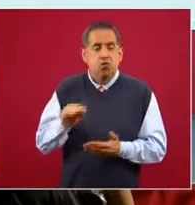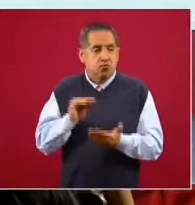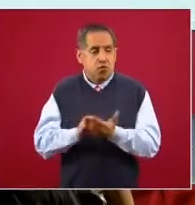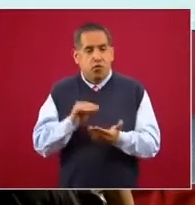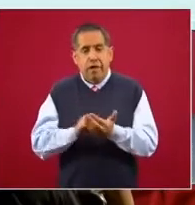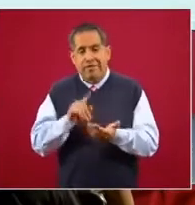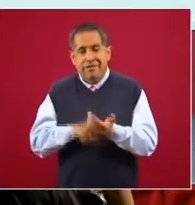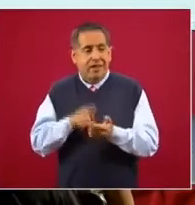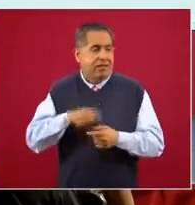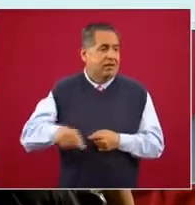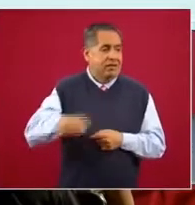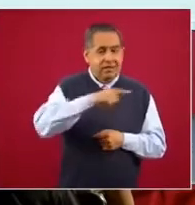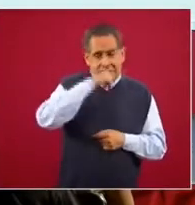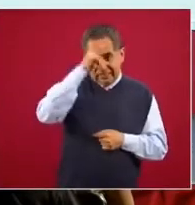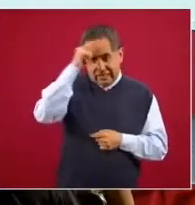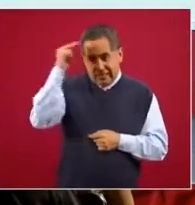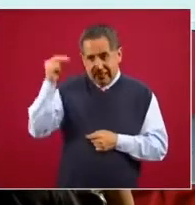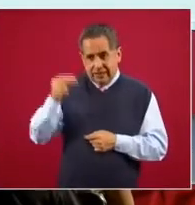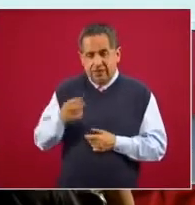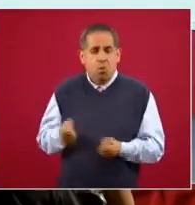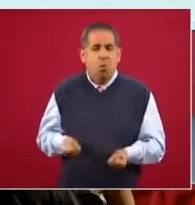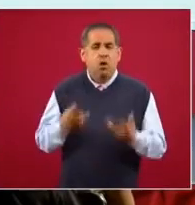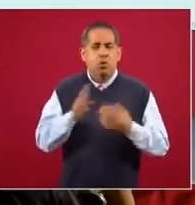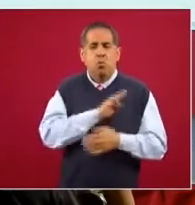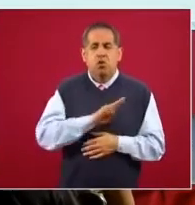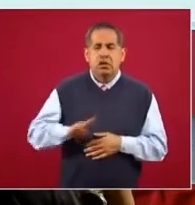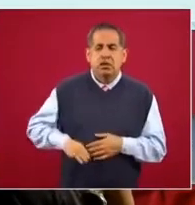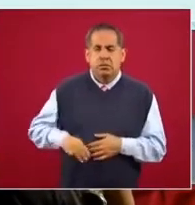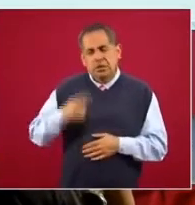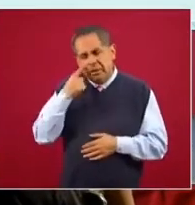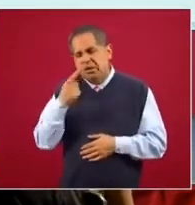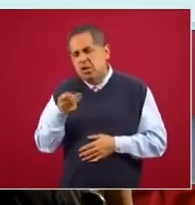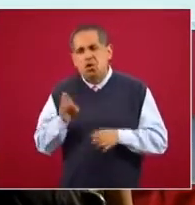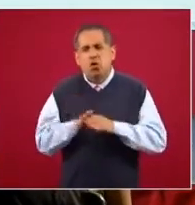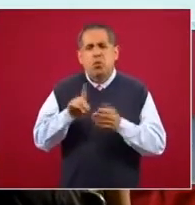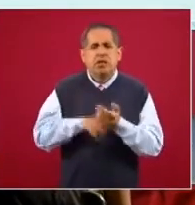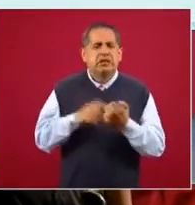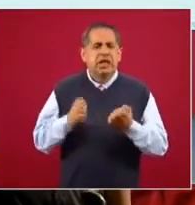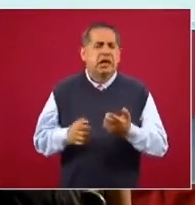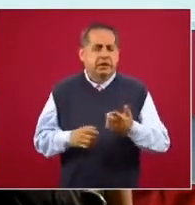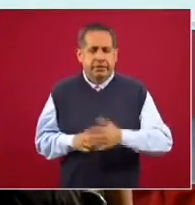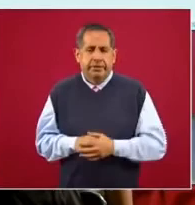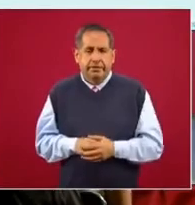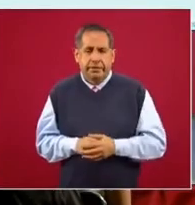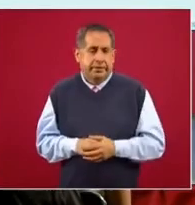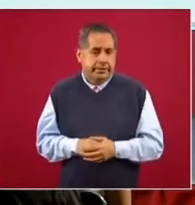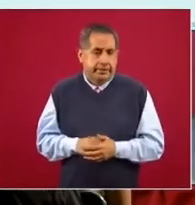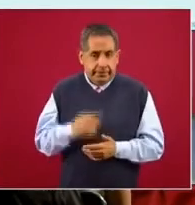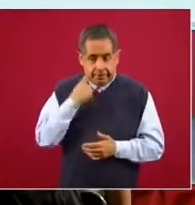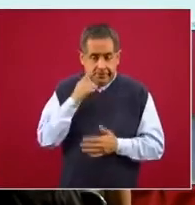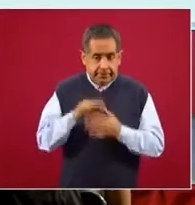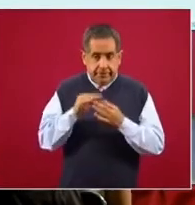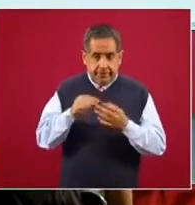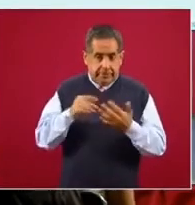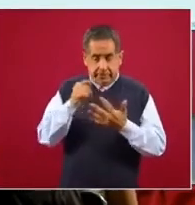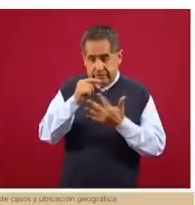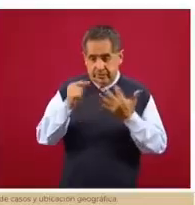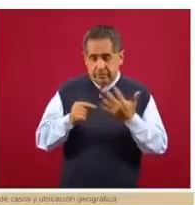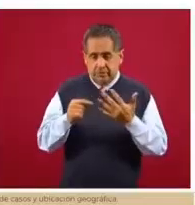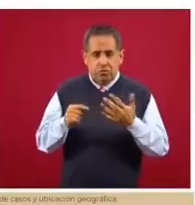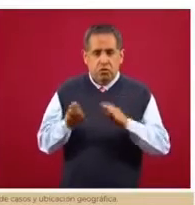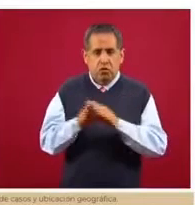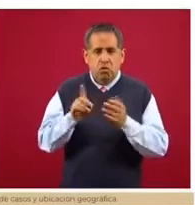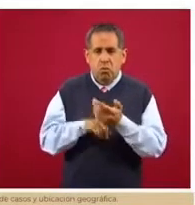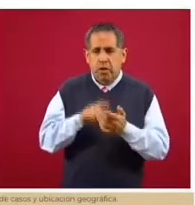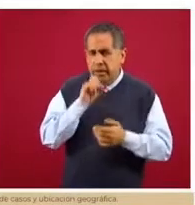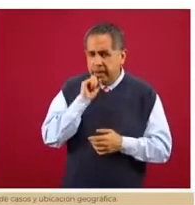todavía en el estado de Nayarit. Veamos los municipios que han contribuido a la transmisión. Aquí vemos prácticamente todos ellos con un poco